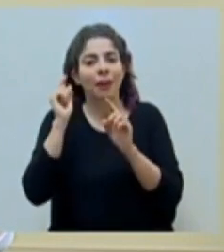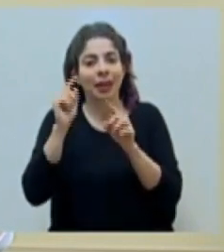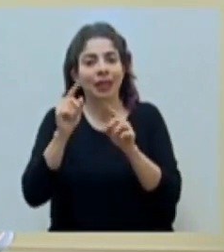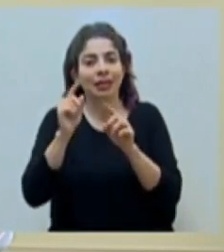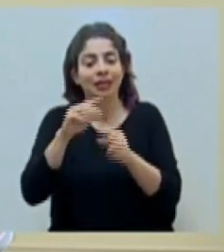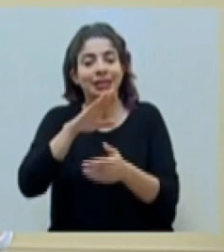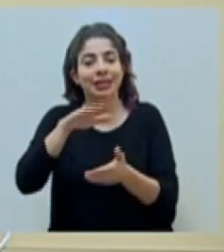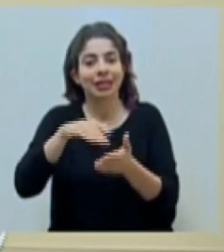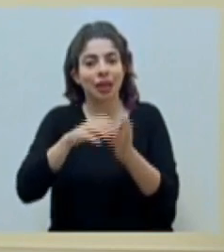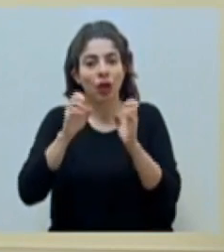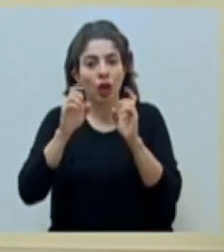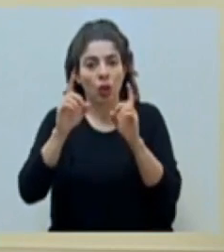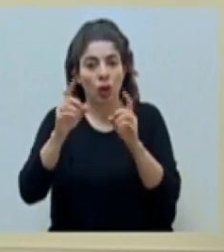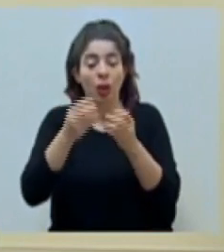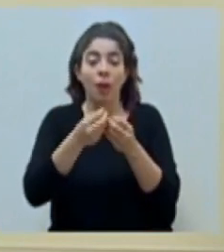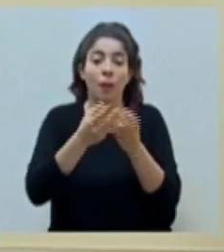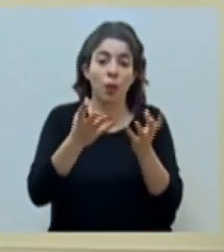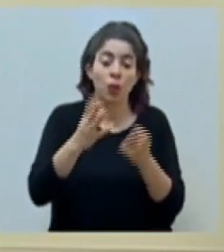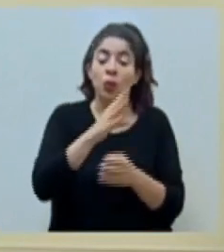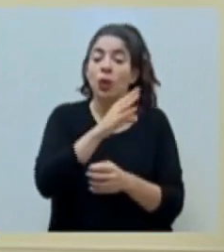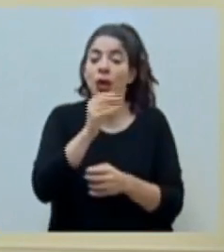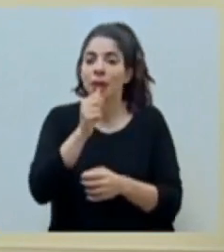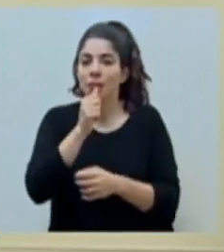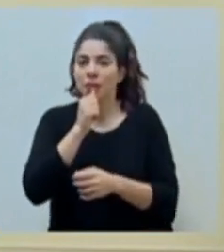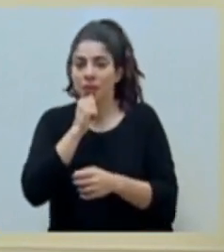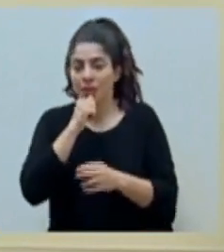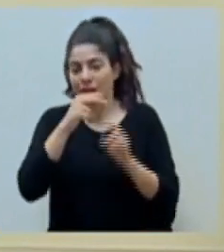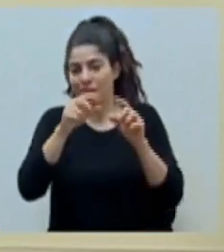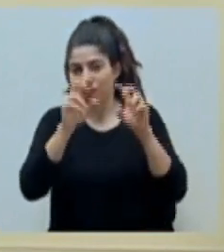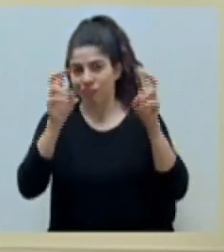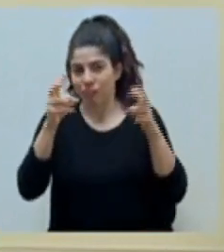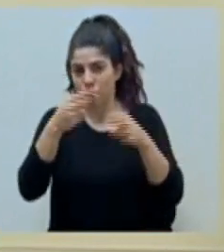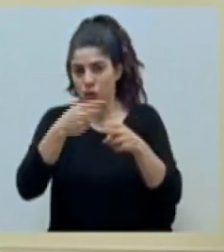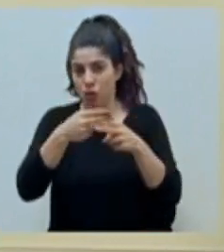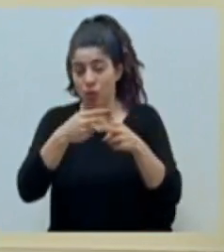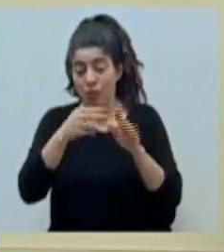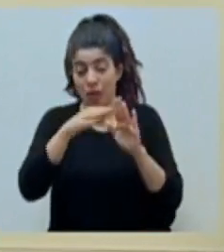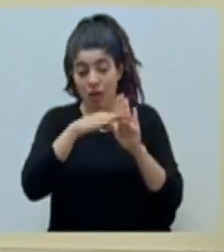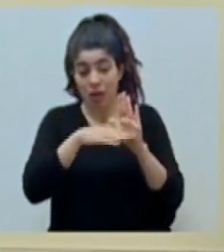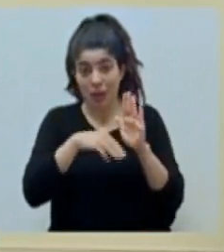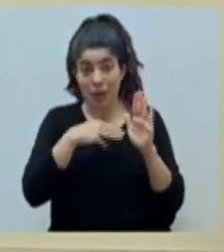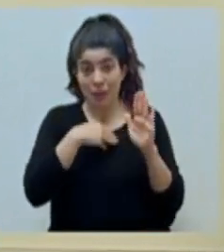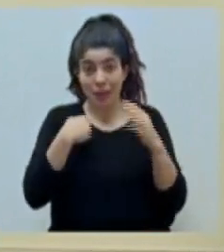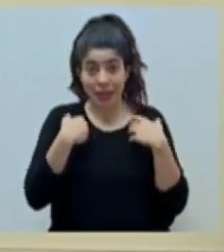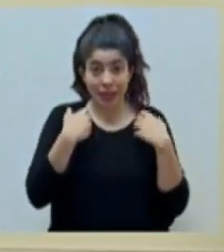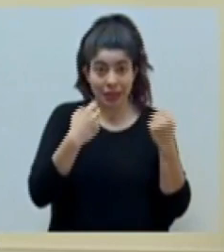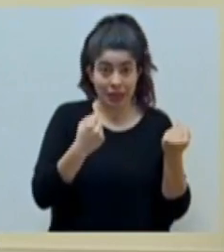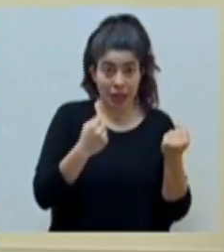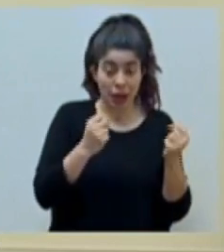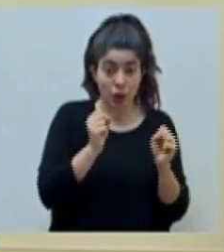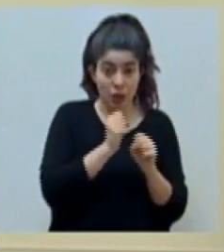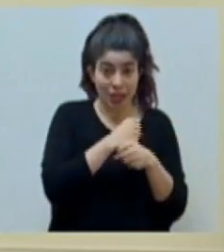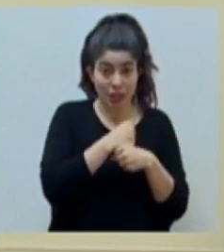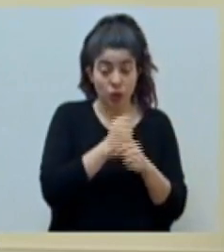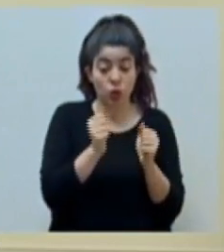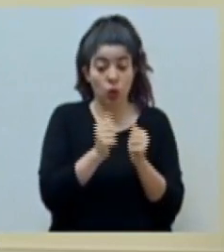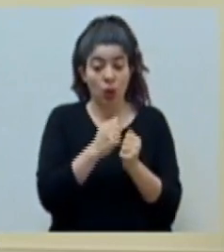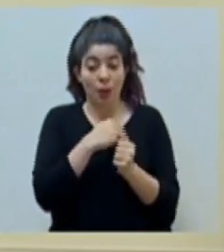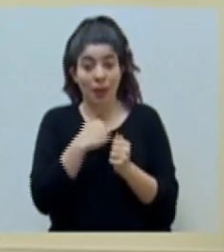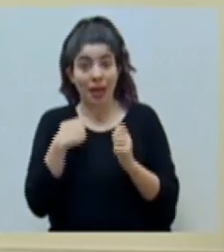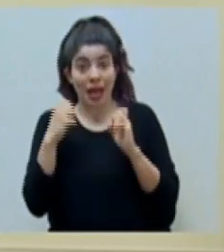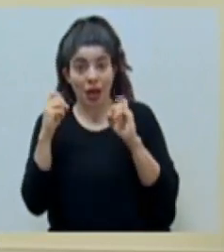Centros Educativos Públicos y Privados. Estos lineamientos, dispuestos por el Ministerio de Salud en coordinación con el Ministerio de